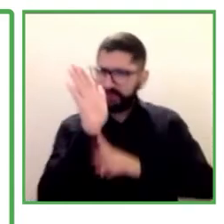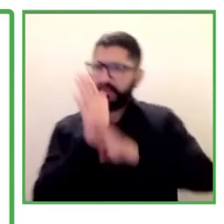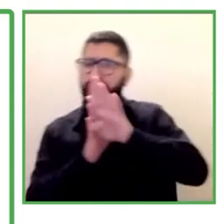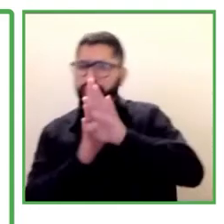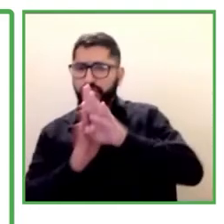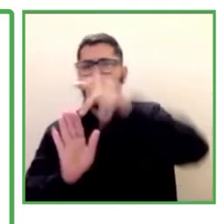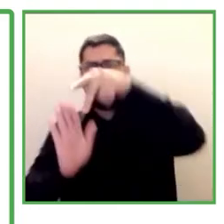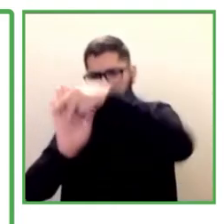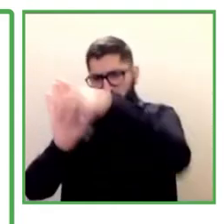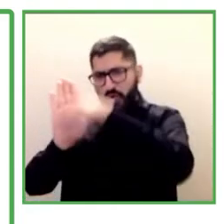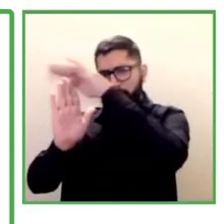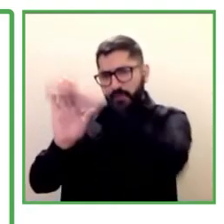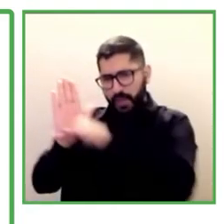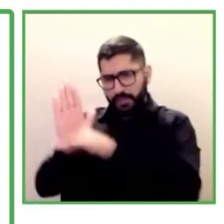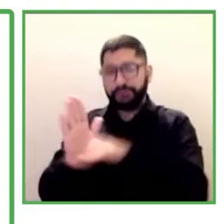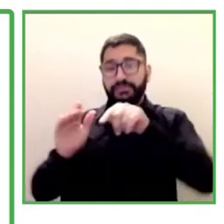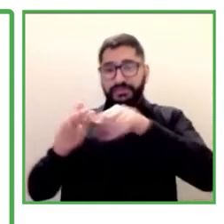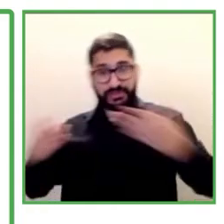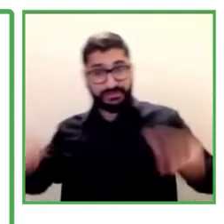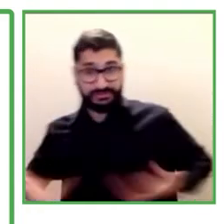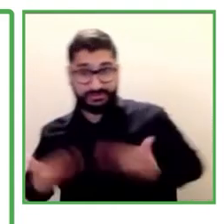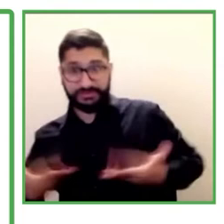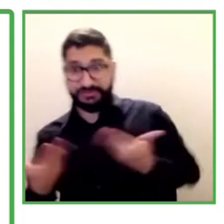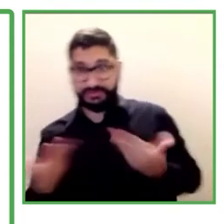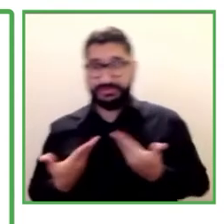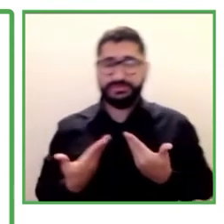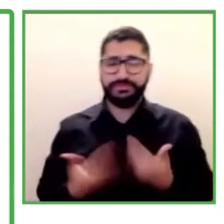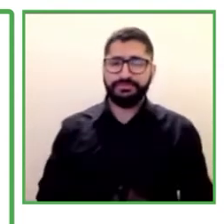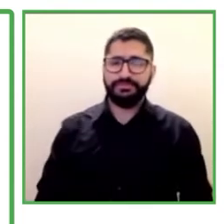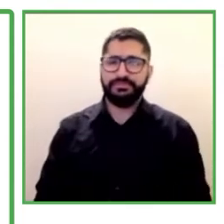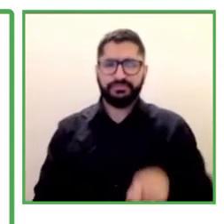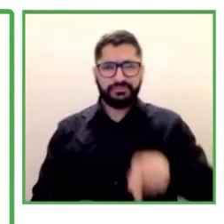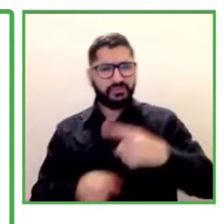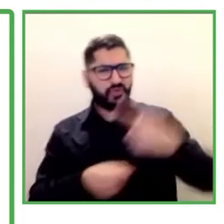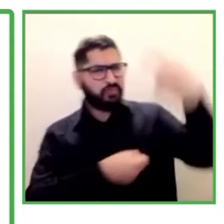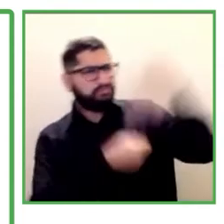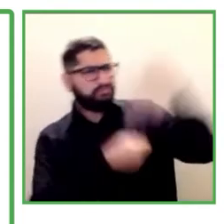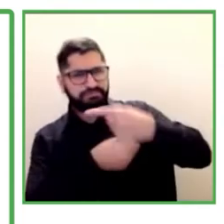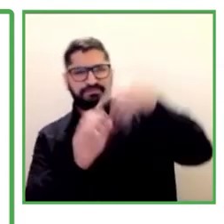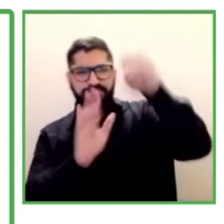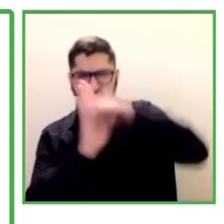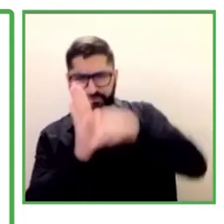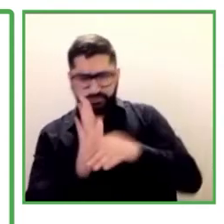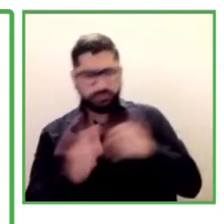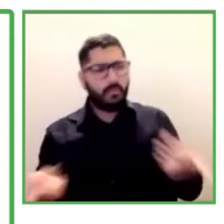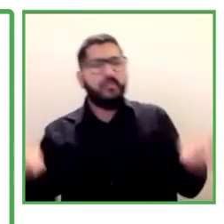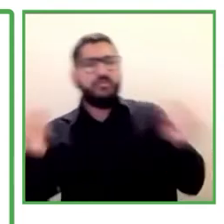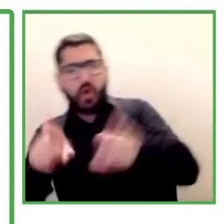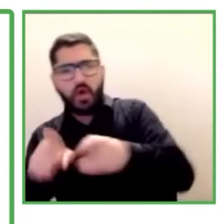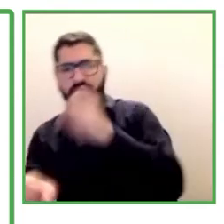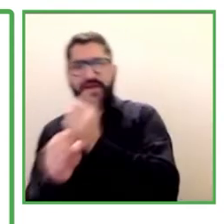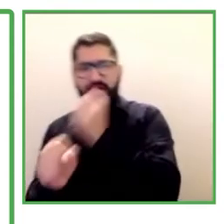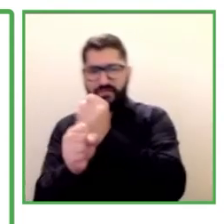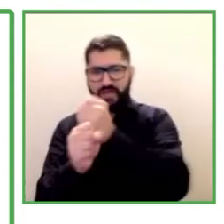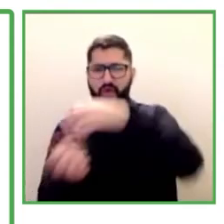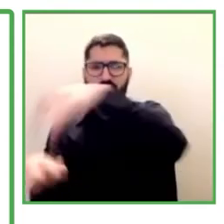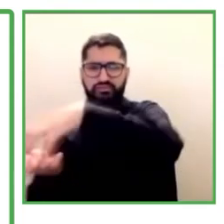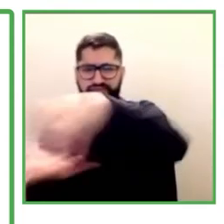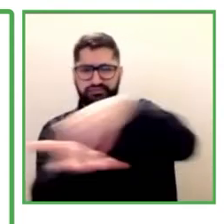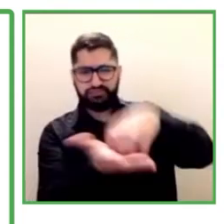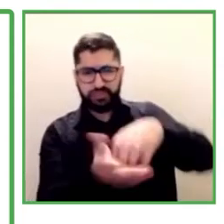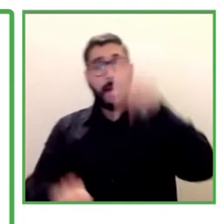la obligatoriedad del retorno laboral en las empresas para personas que sufren un accidente o una